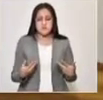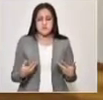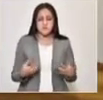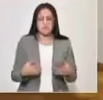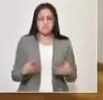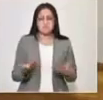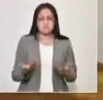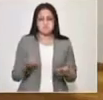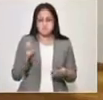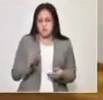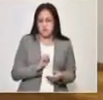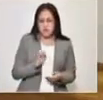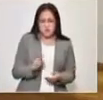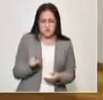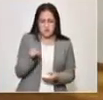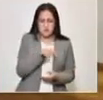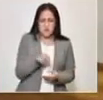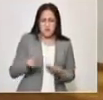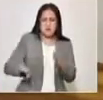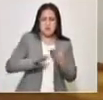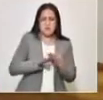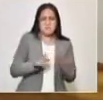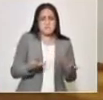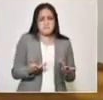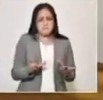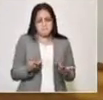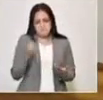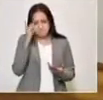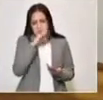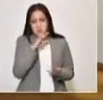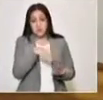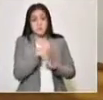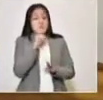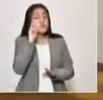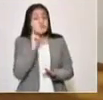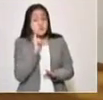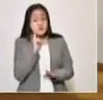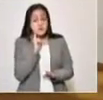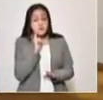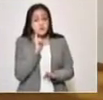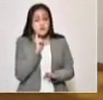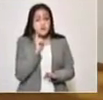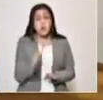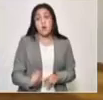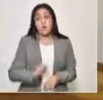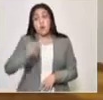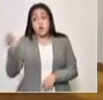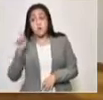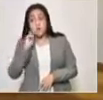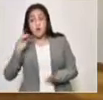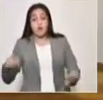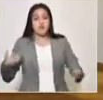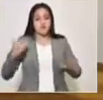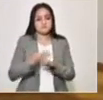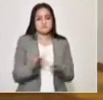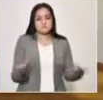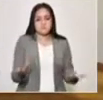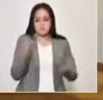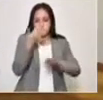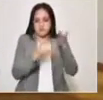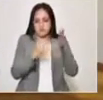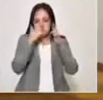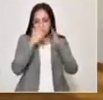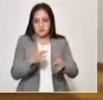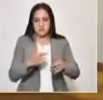deleznable. Y luego, al parecer, promovido por otras mujeres